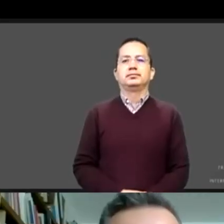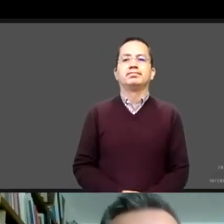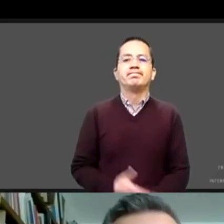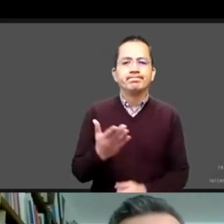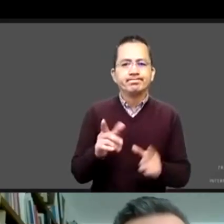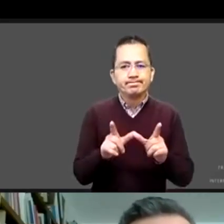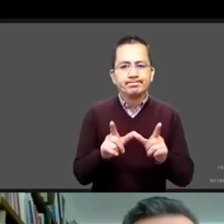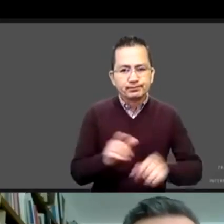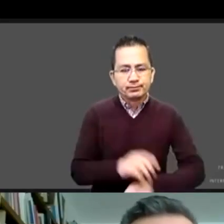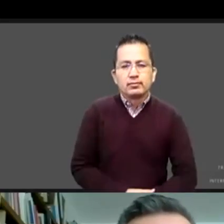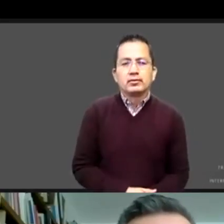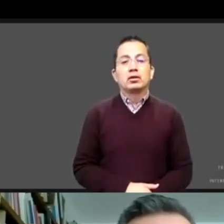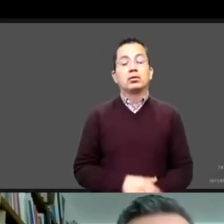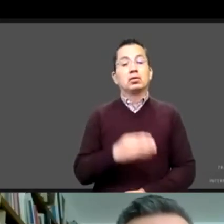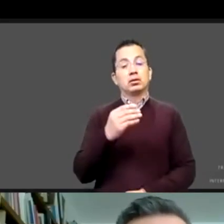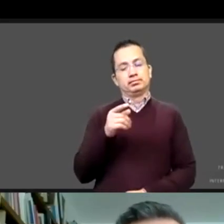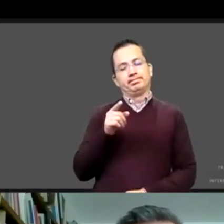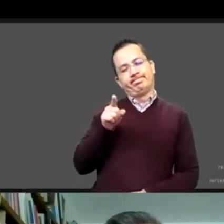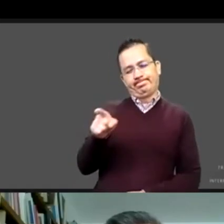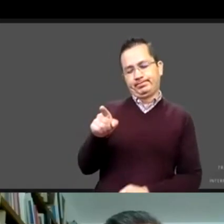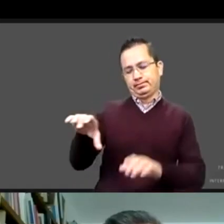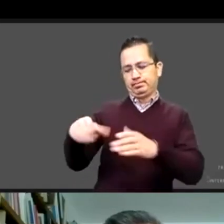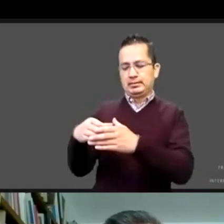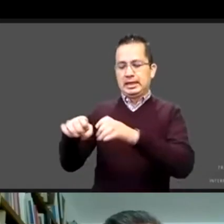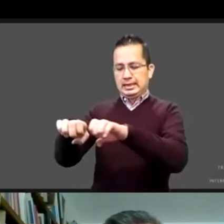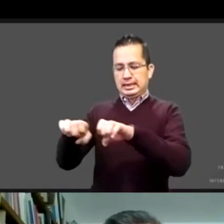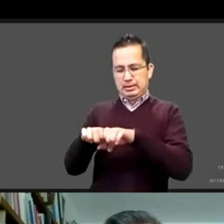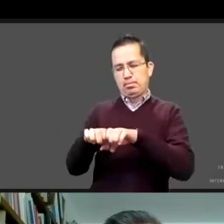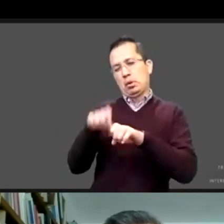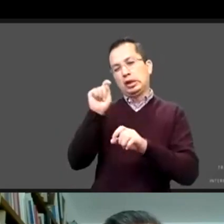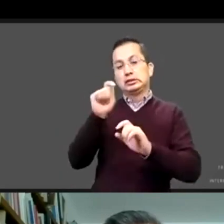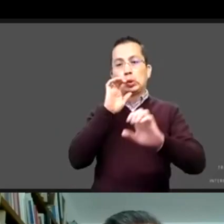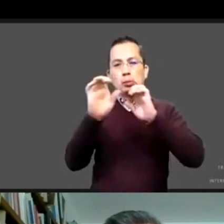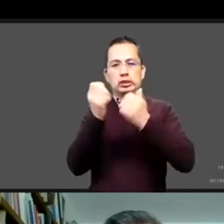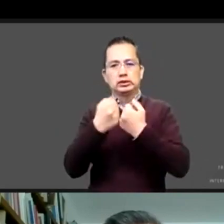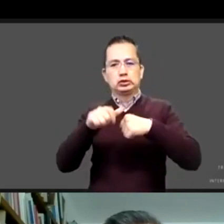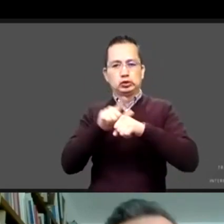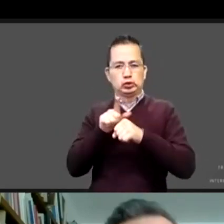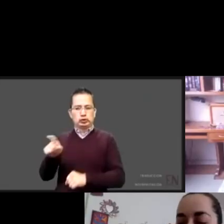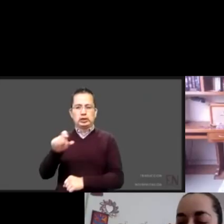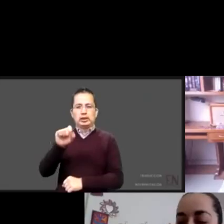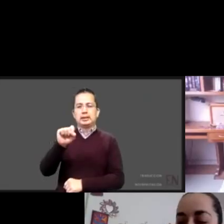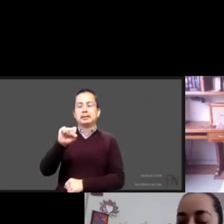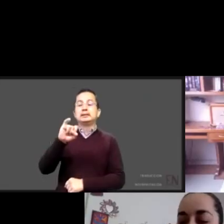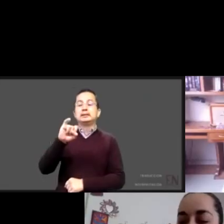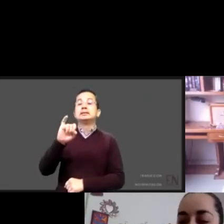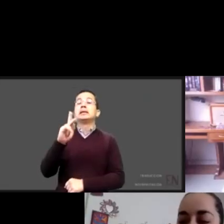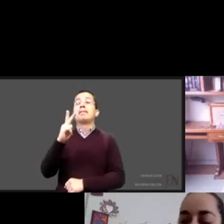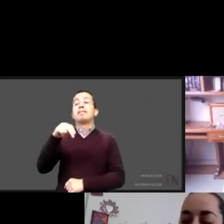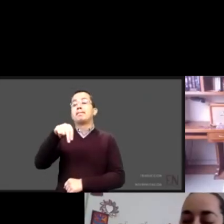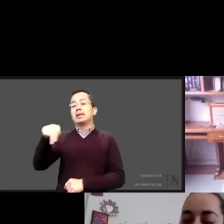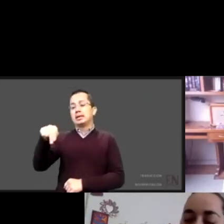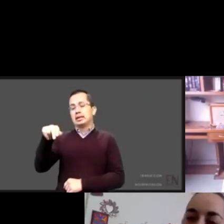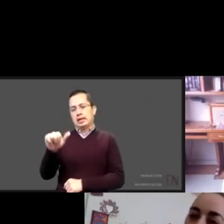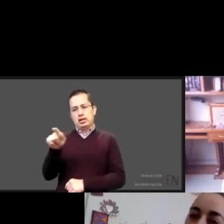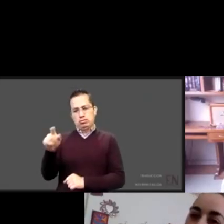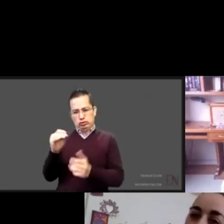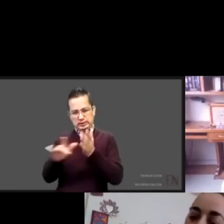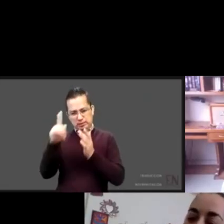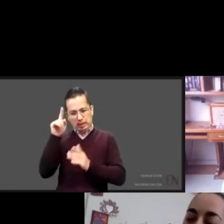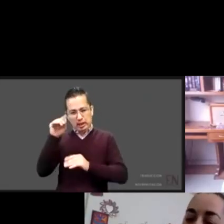Muchas gracias al equipo de comunicación social de la Secretaría Ejecutiva de CIPINA por elaborar este